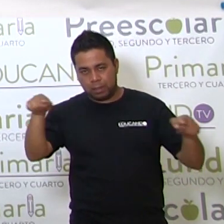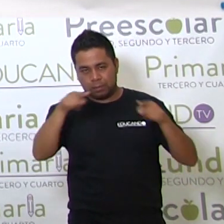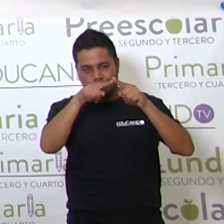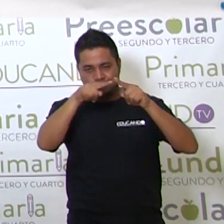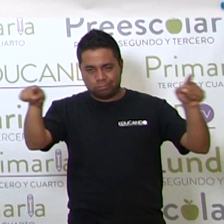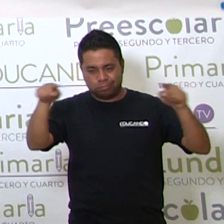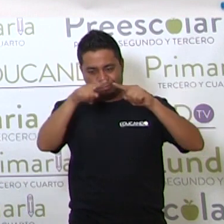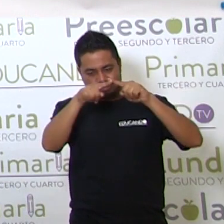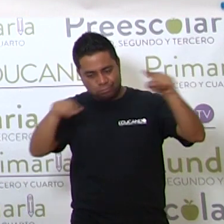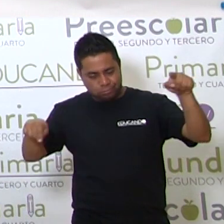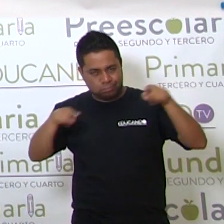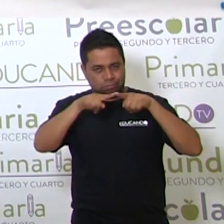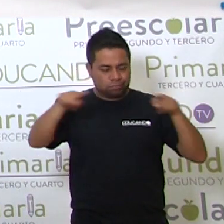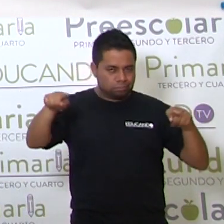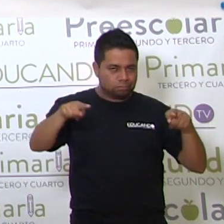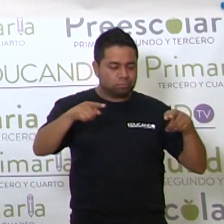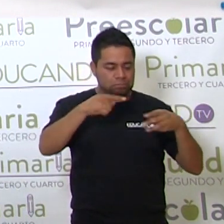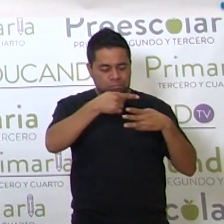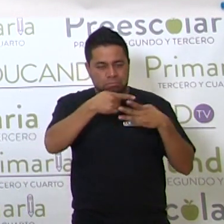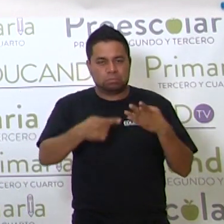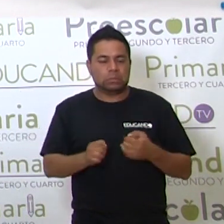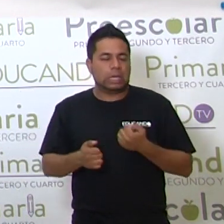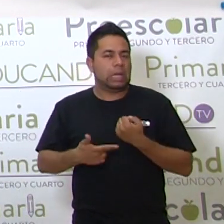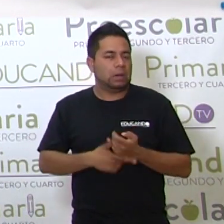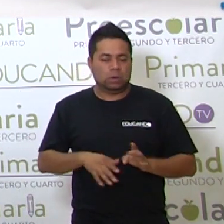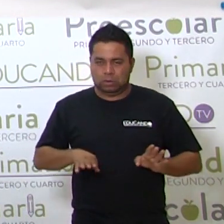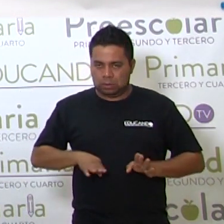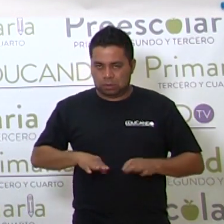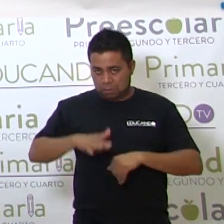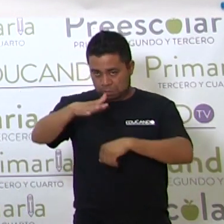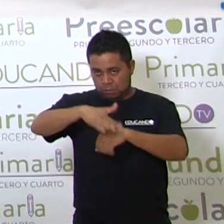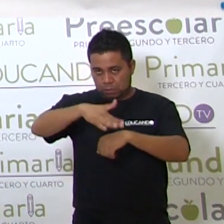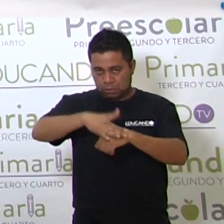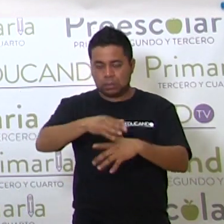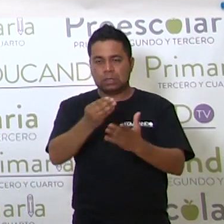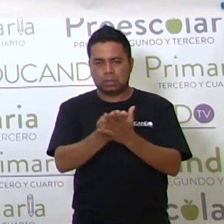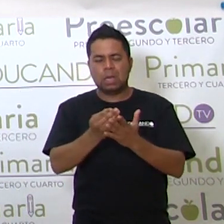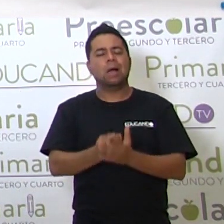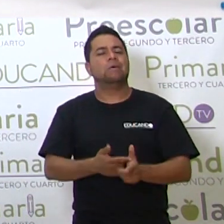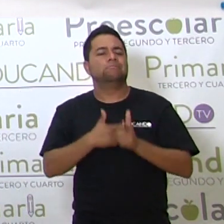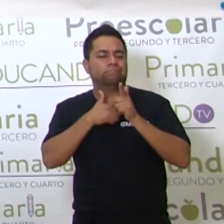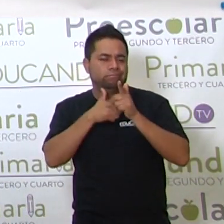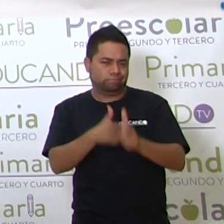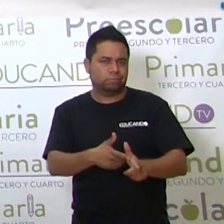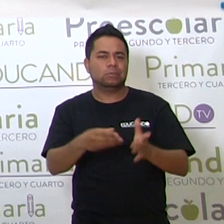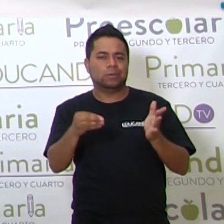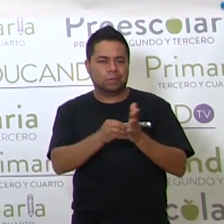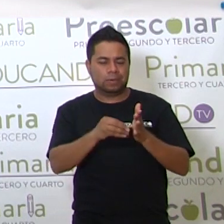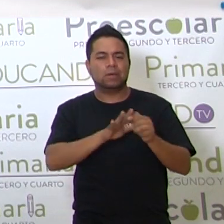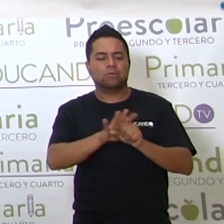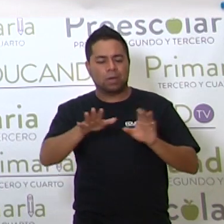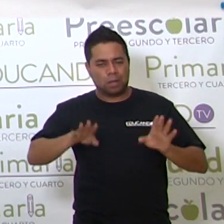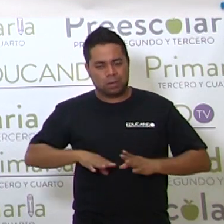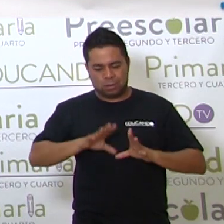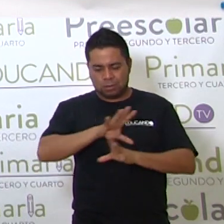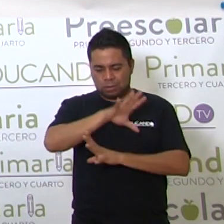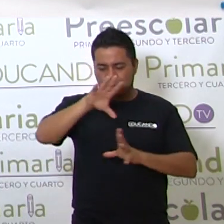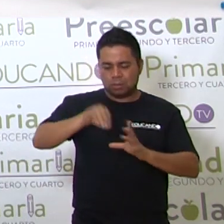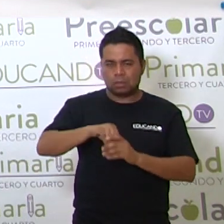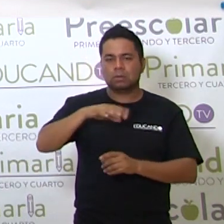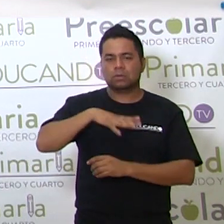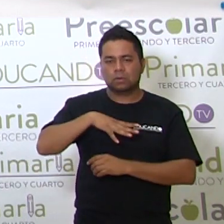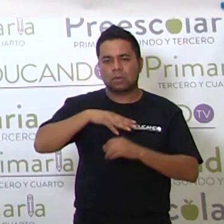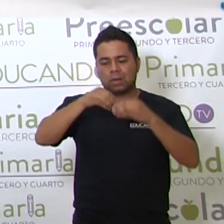líneas. Esos son algunos elementos. En la próxima sesión seguiremos viendo estos elementos que configuran a un